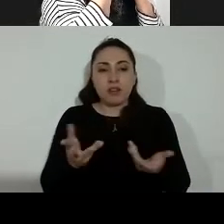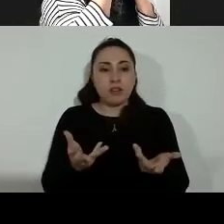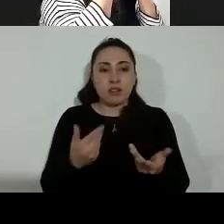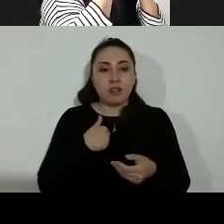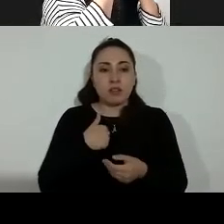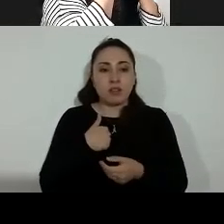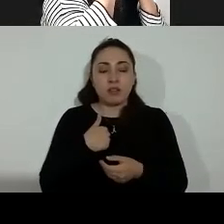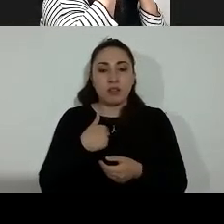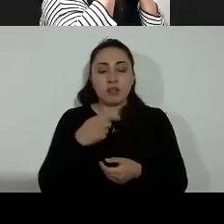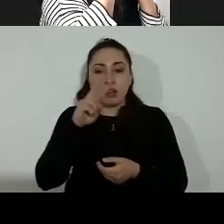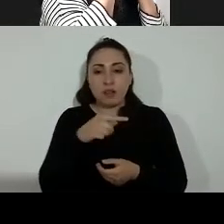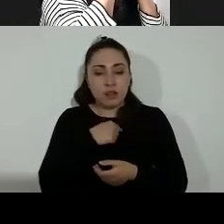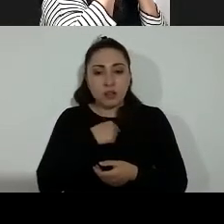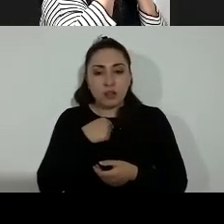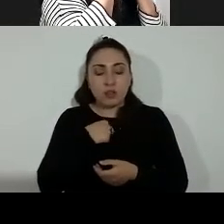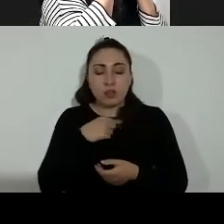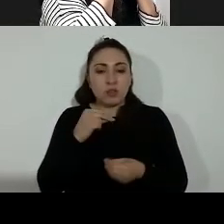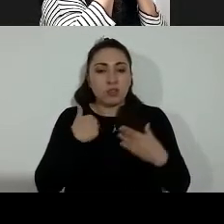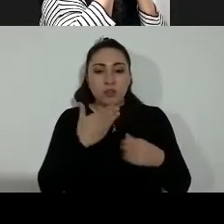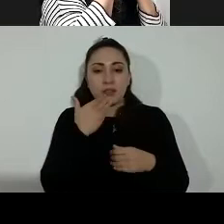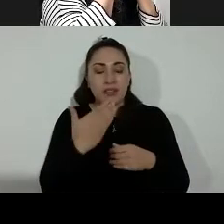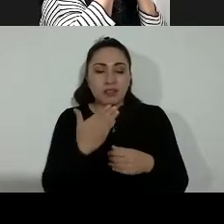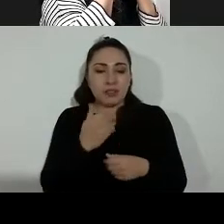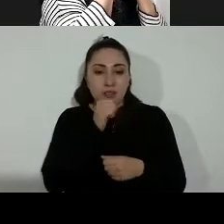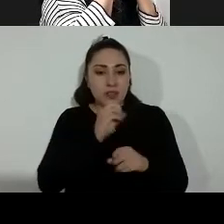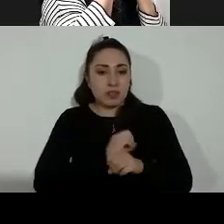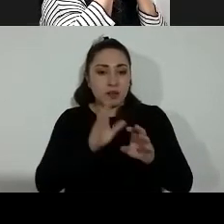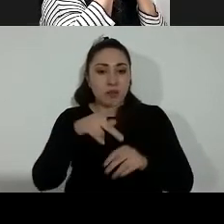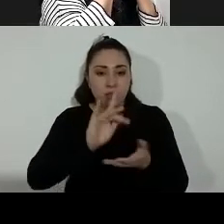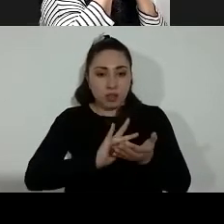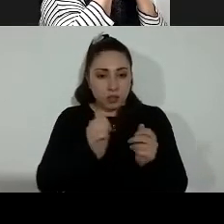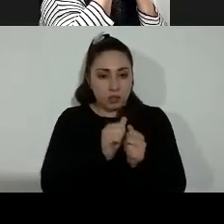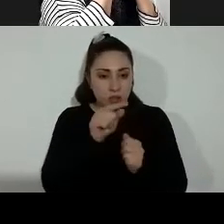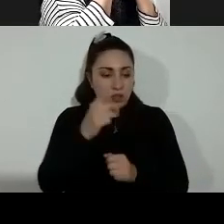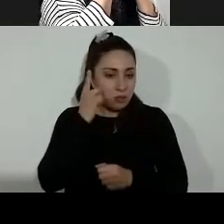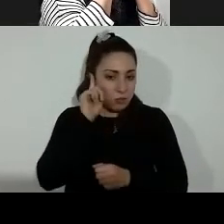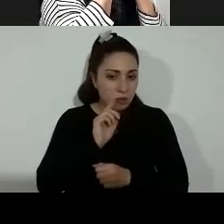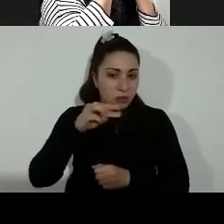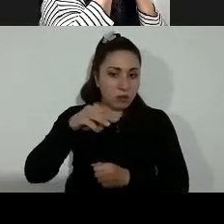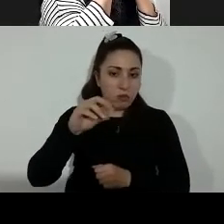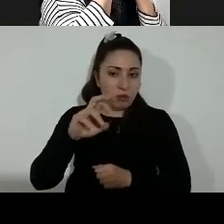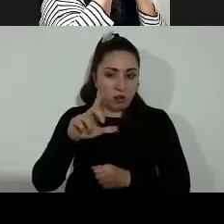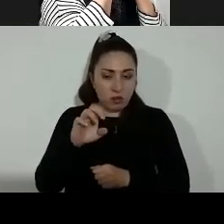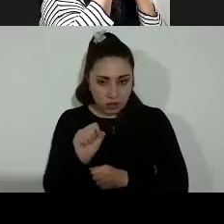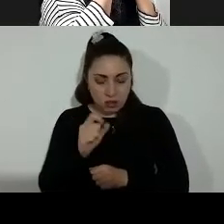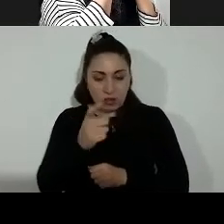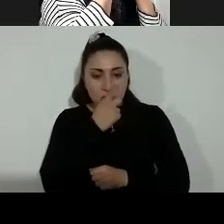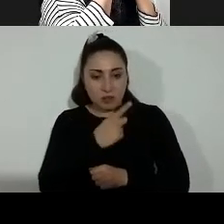mi interpretación no es la misma. Nada más, y le agradezco a la diputada Morales su